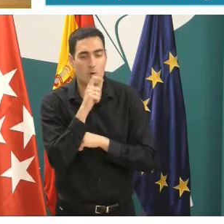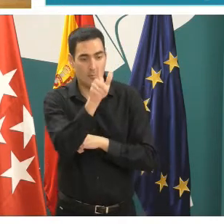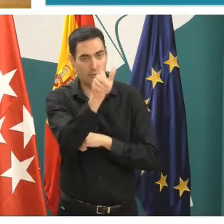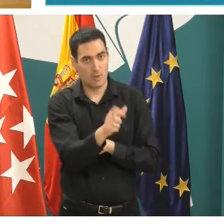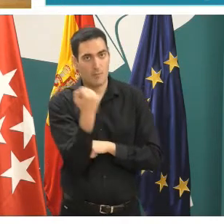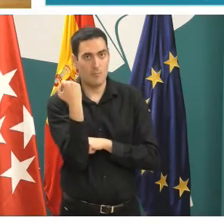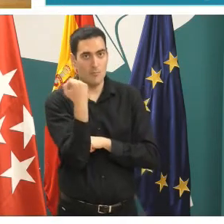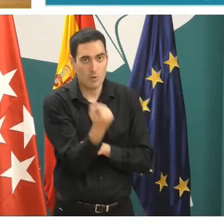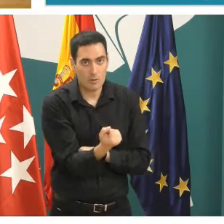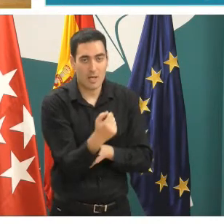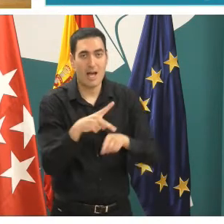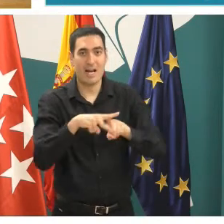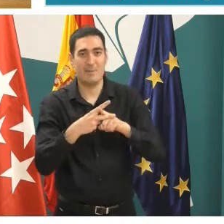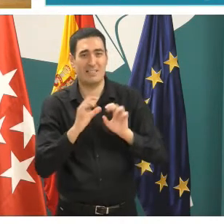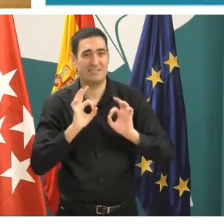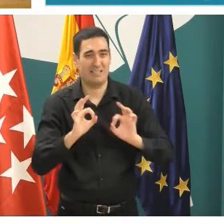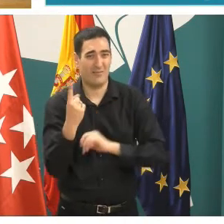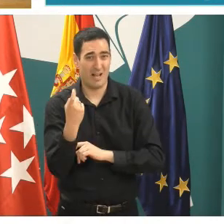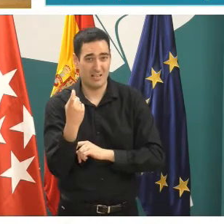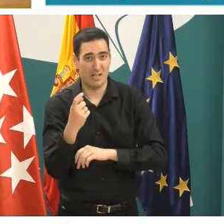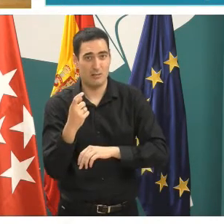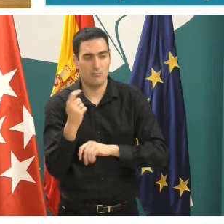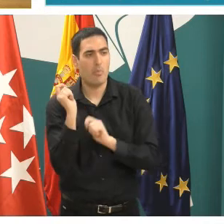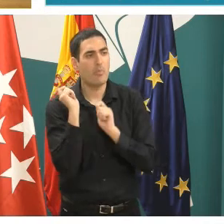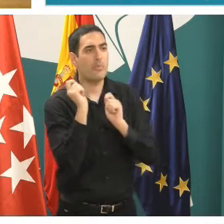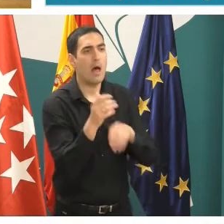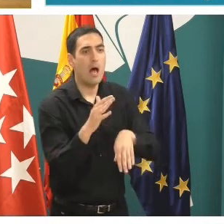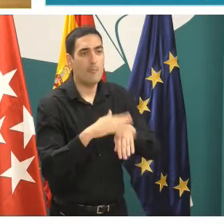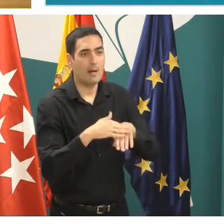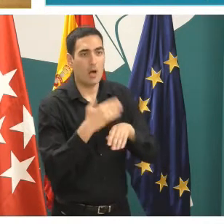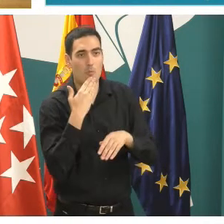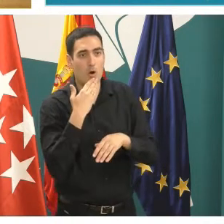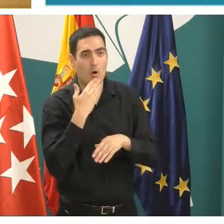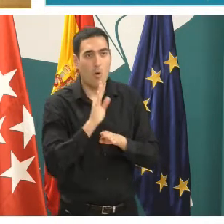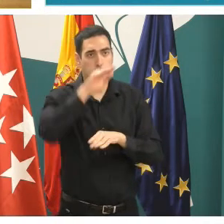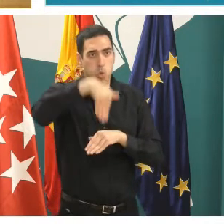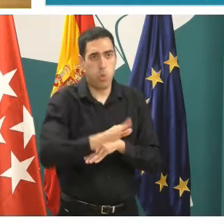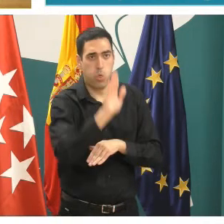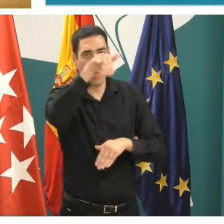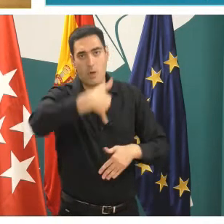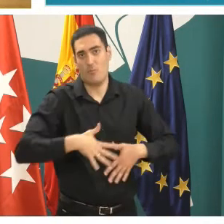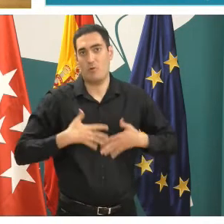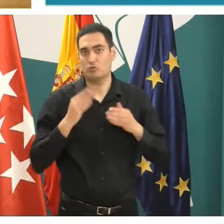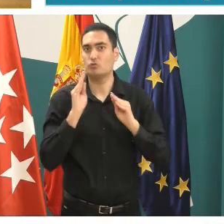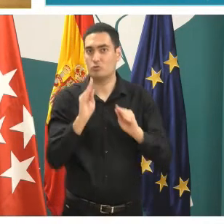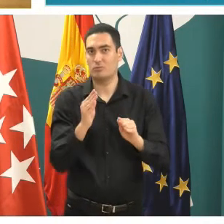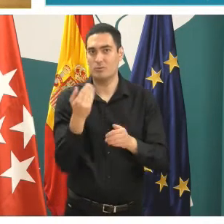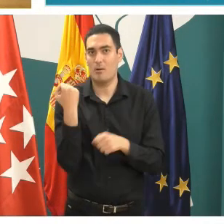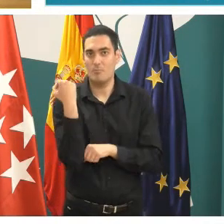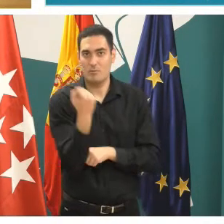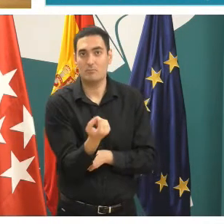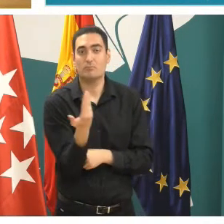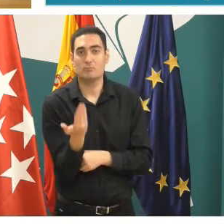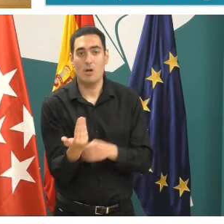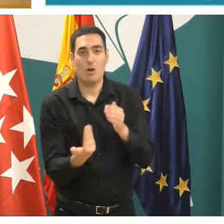y proporcionándole las herramientas necesarias para enfrentarse a esa montaña rusa de emociones. Y además, bueno, con